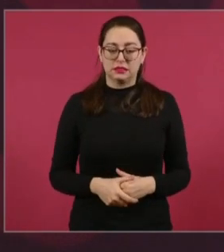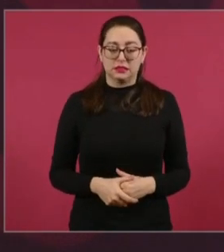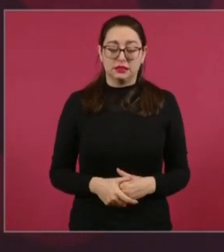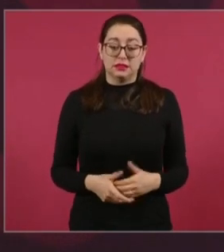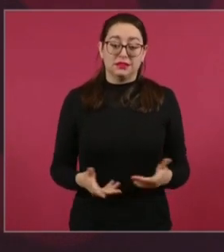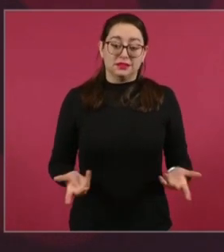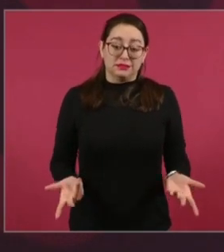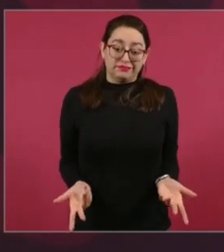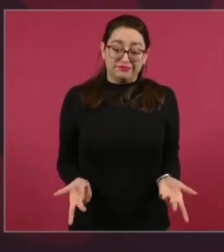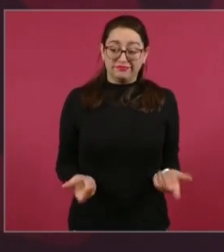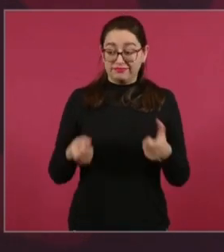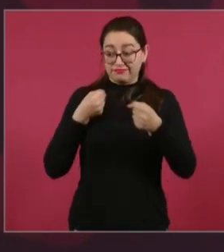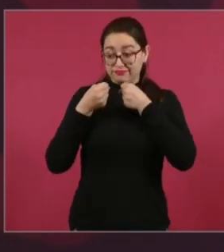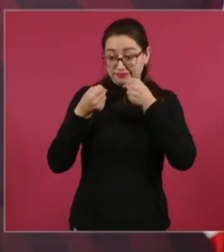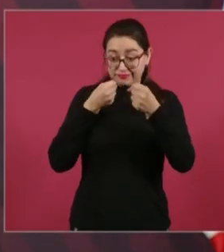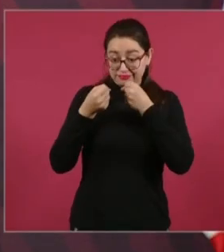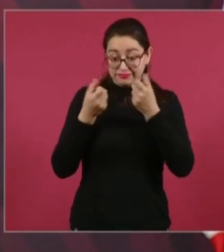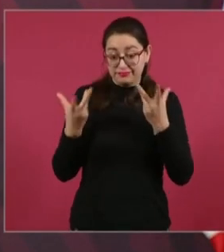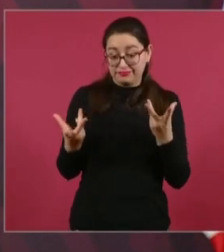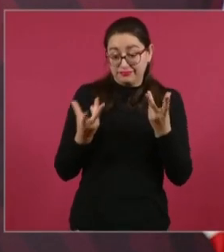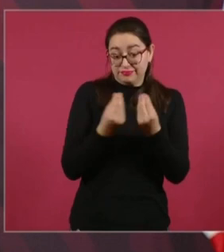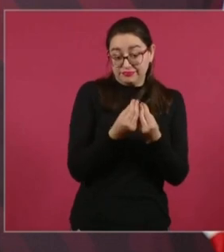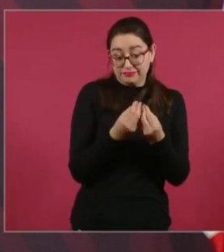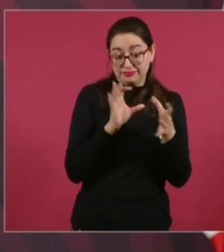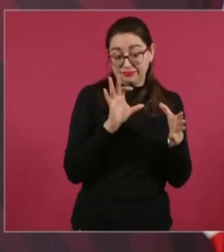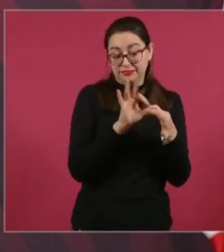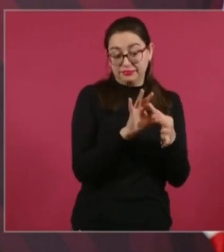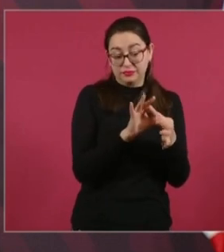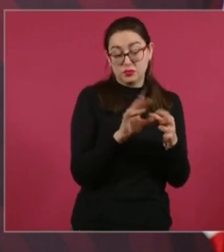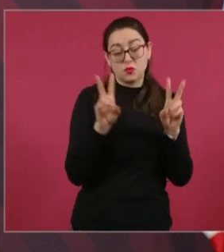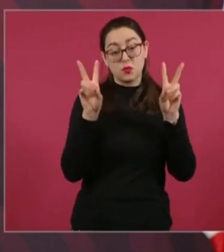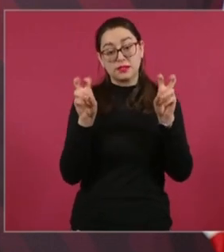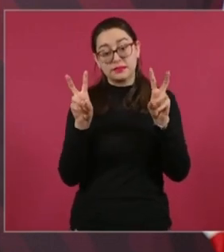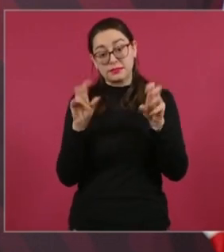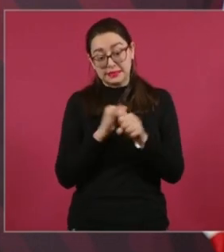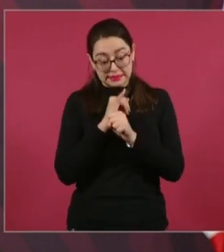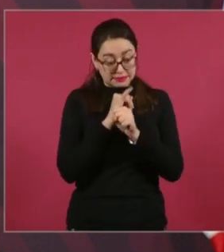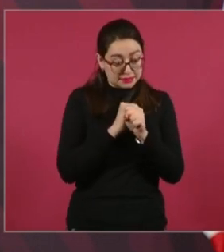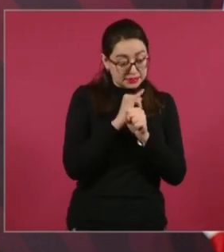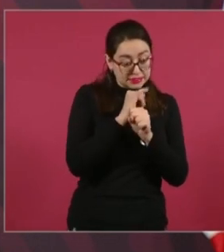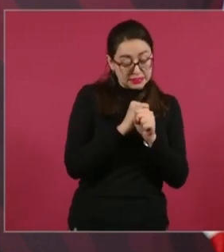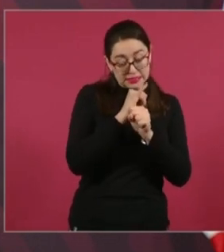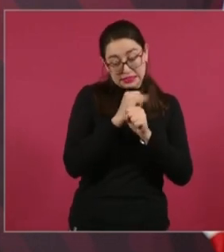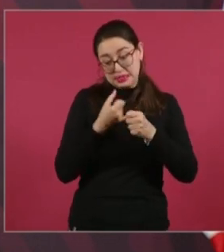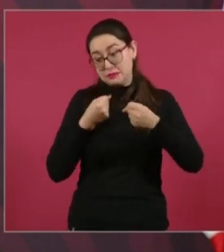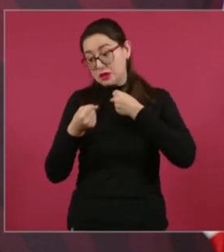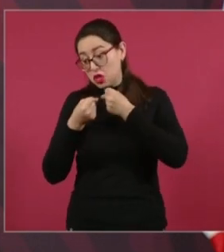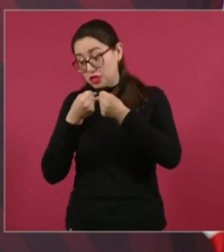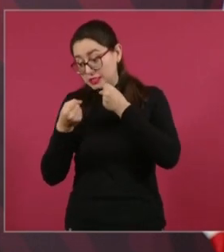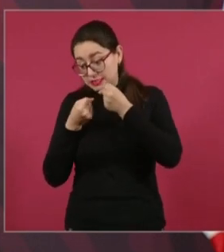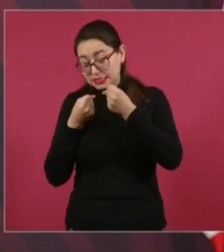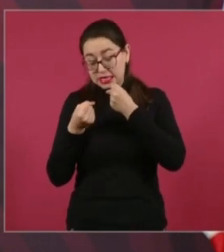periodismo se presta a eso, investigadores, periodistas